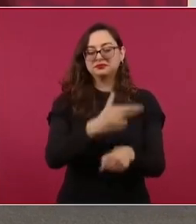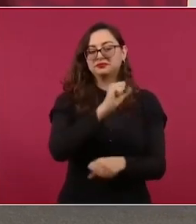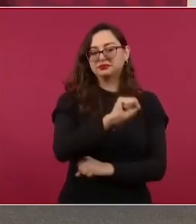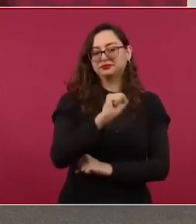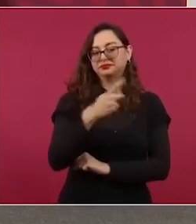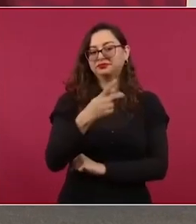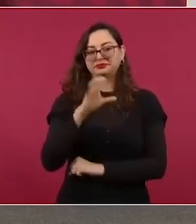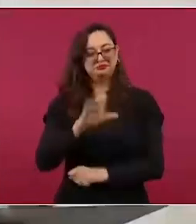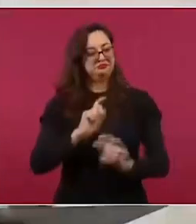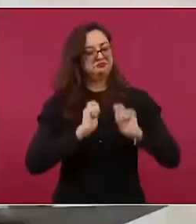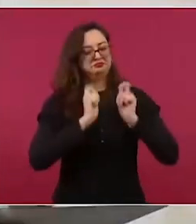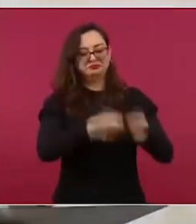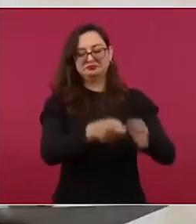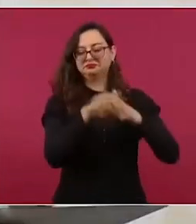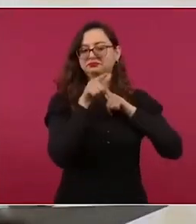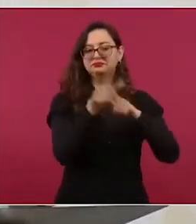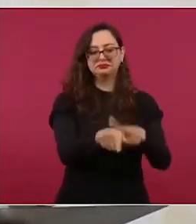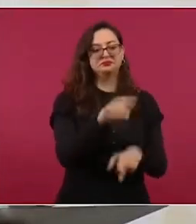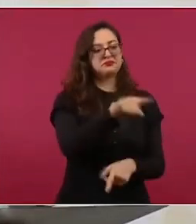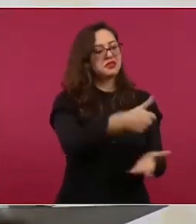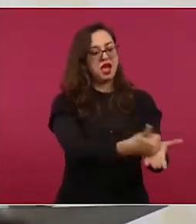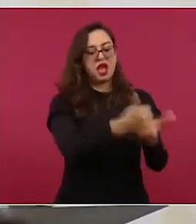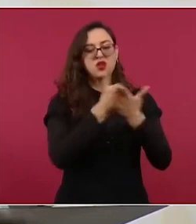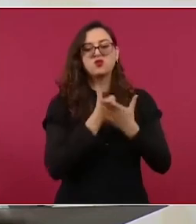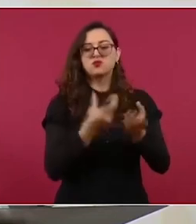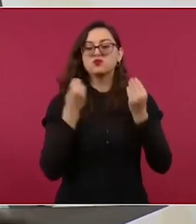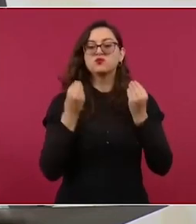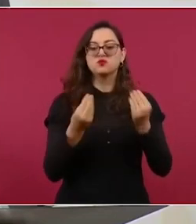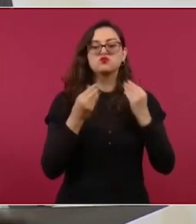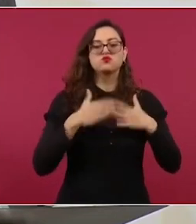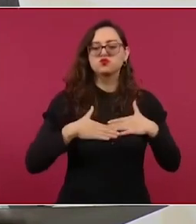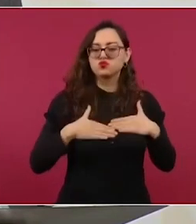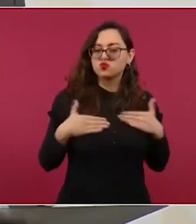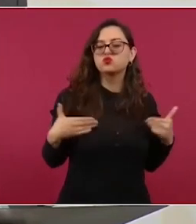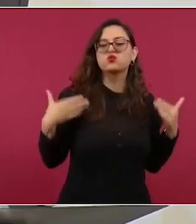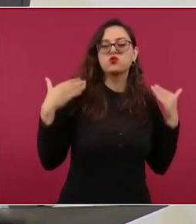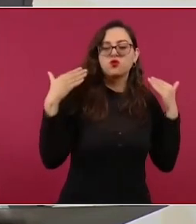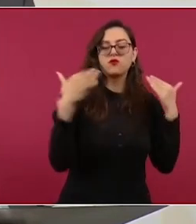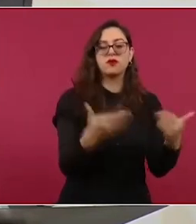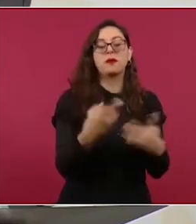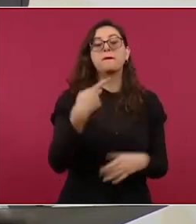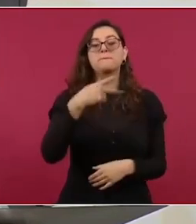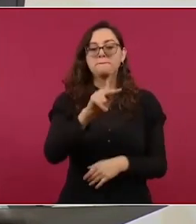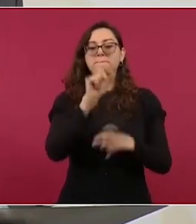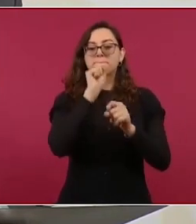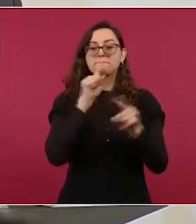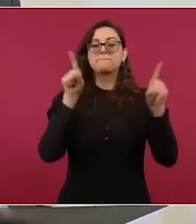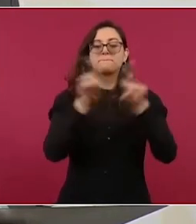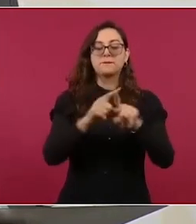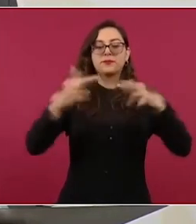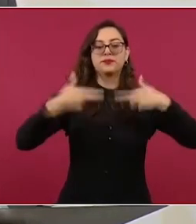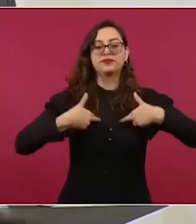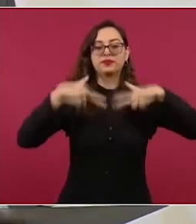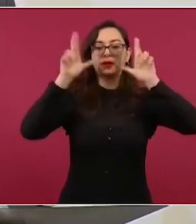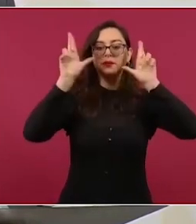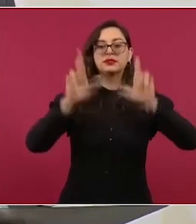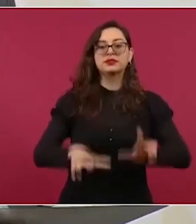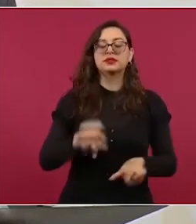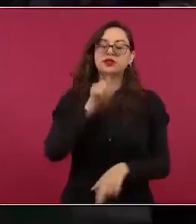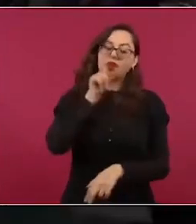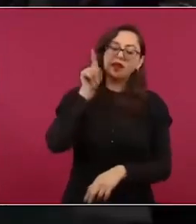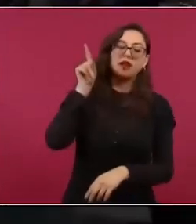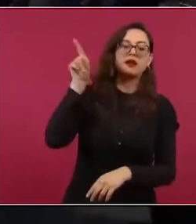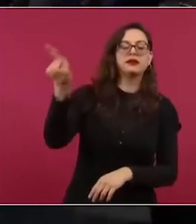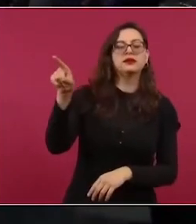tenemos toda la confianza, pero además me va a representar en Coahuila